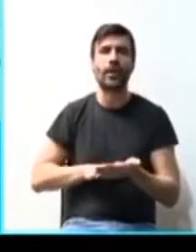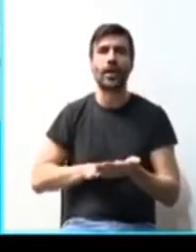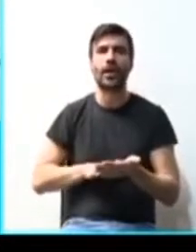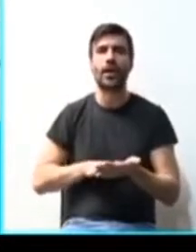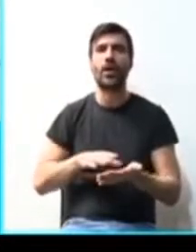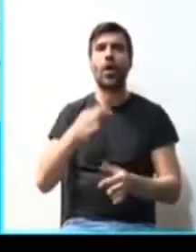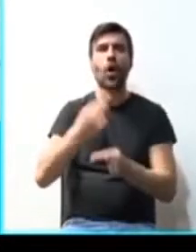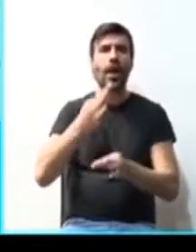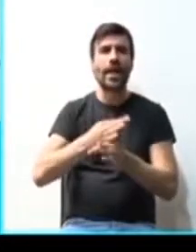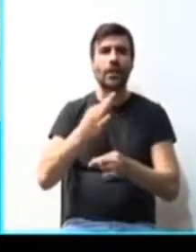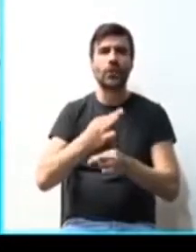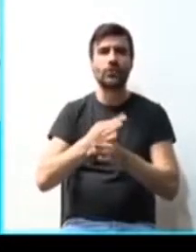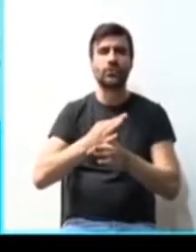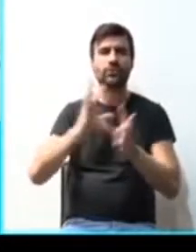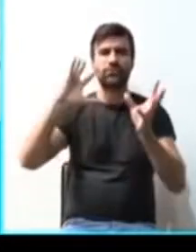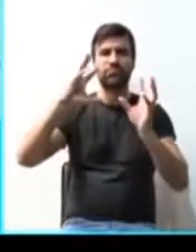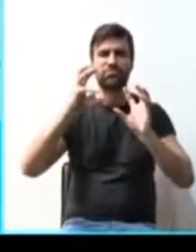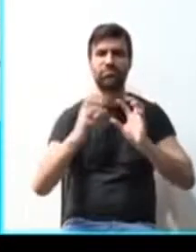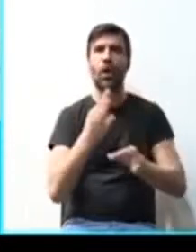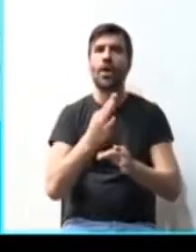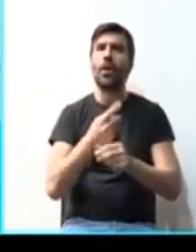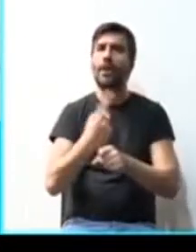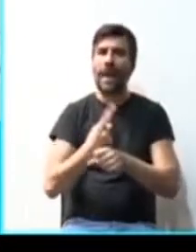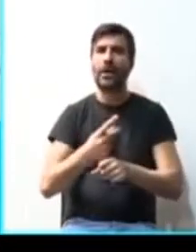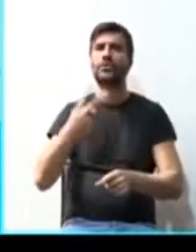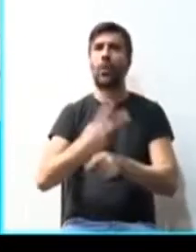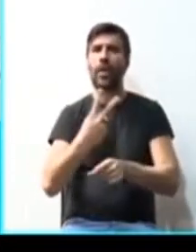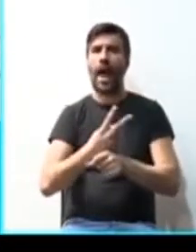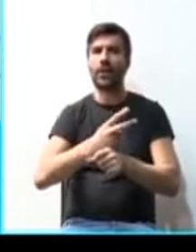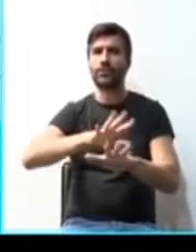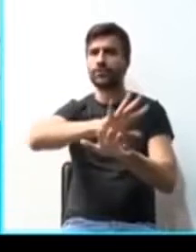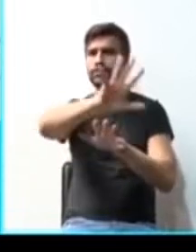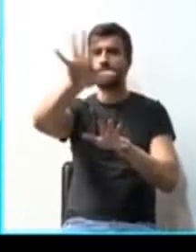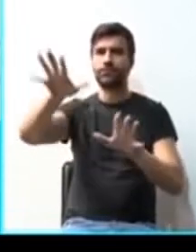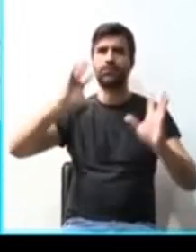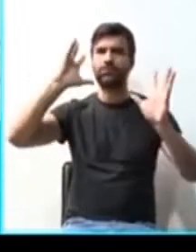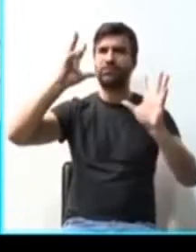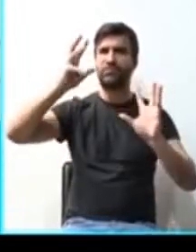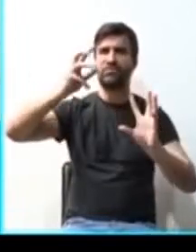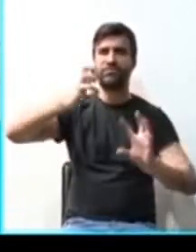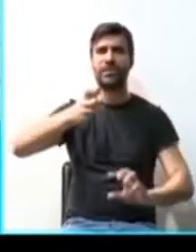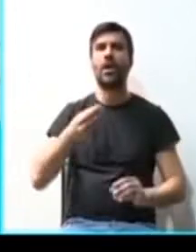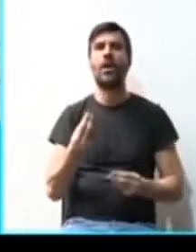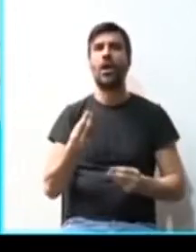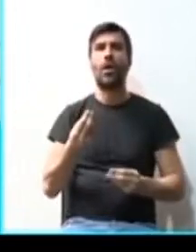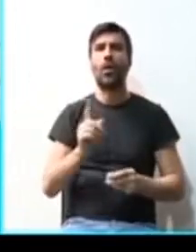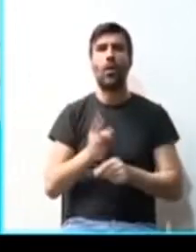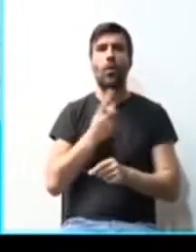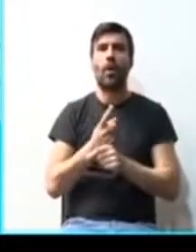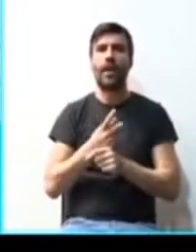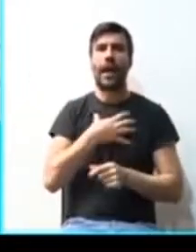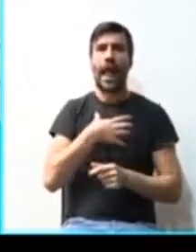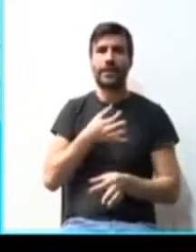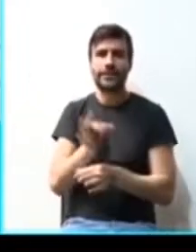varios colegios primarios, secundarios, que no están pudiendo desarrollar su actividad académica regular